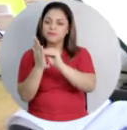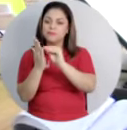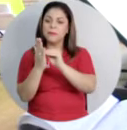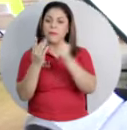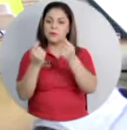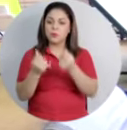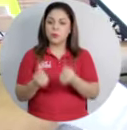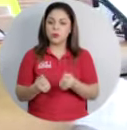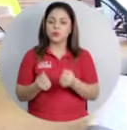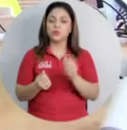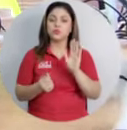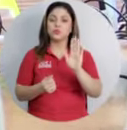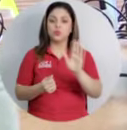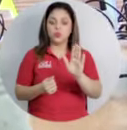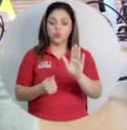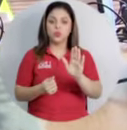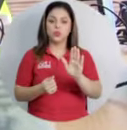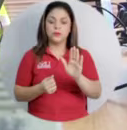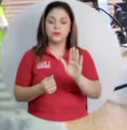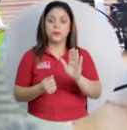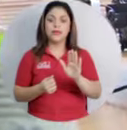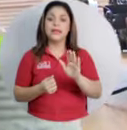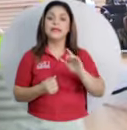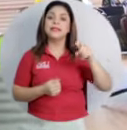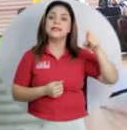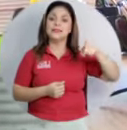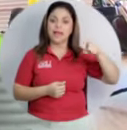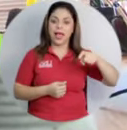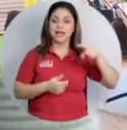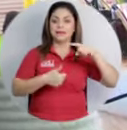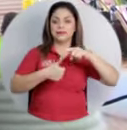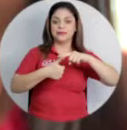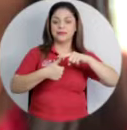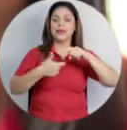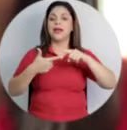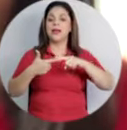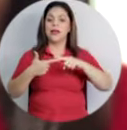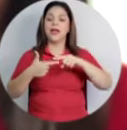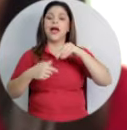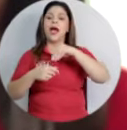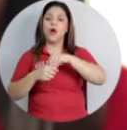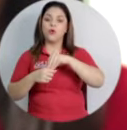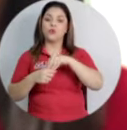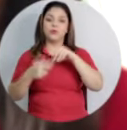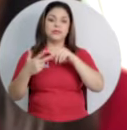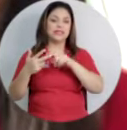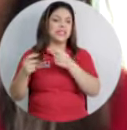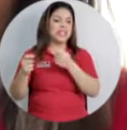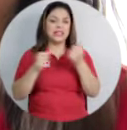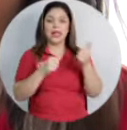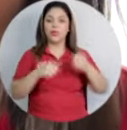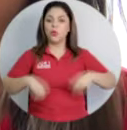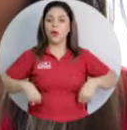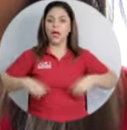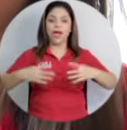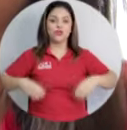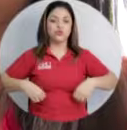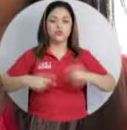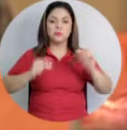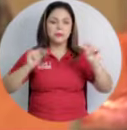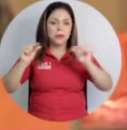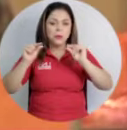presupuesto en función de todo lo anterior, la jerarquización de necesidades, los ahorros que ha hecho y eliminando los gastos hormiga.